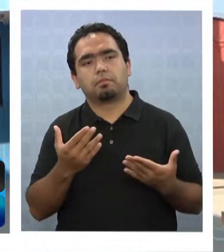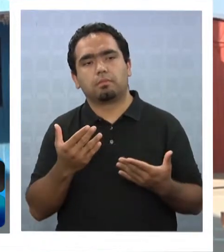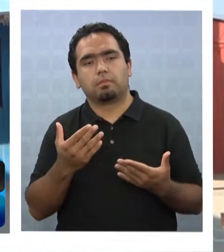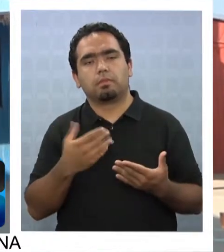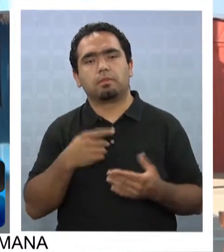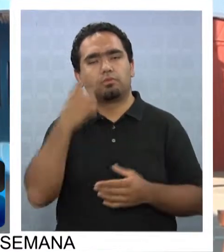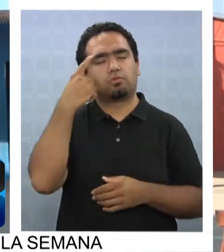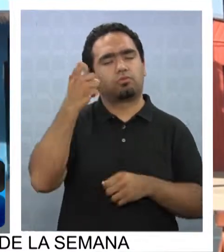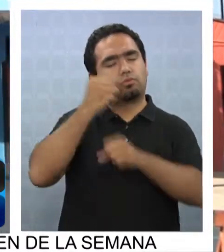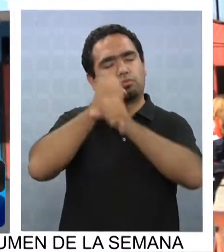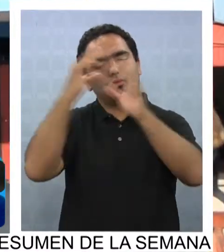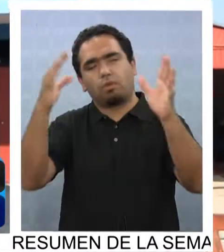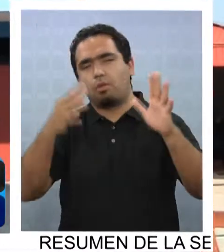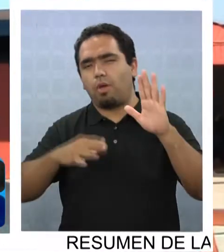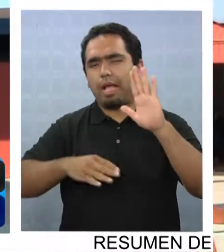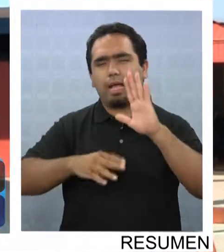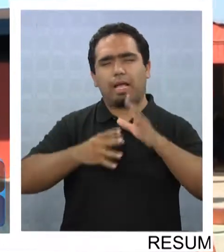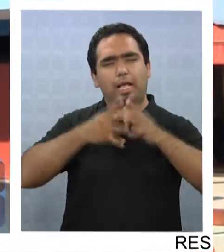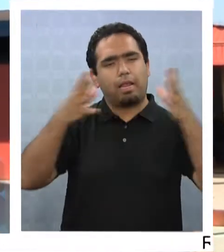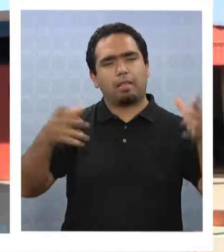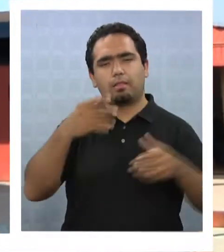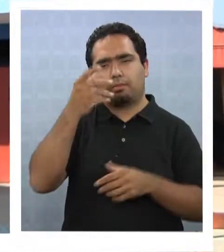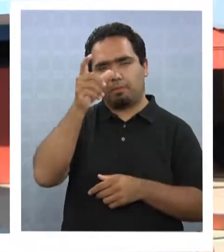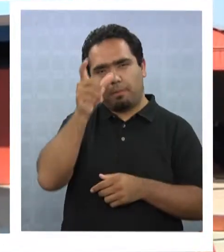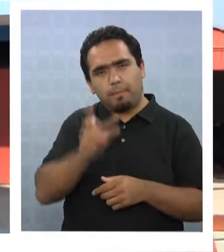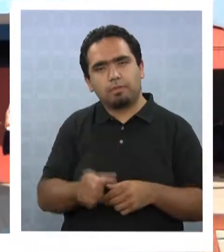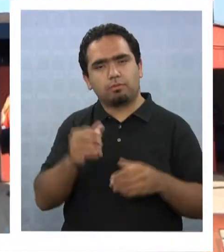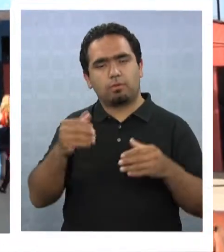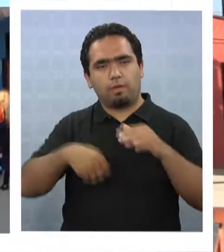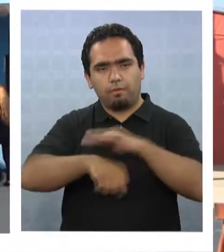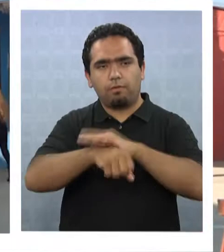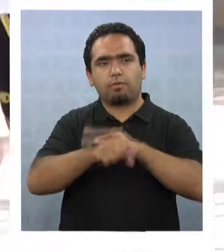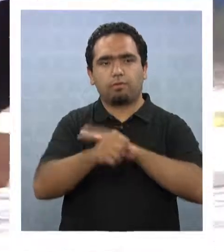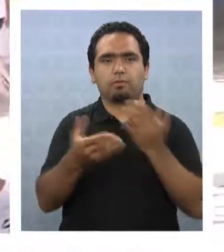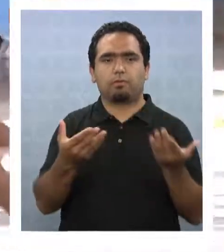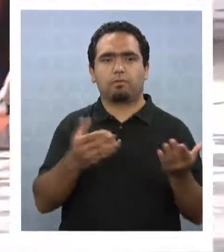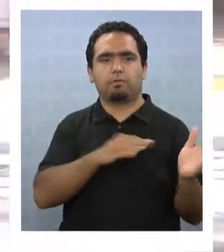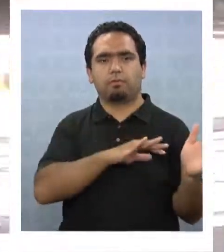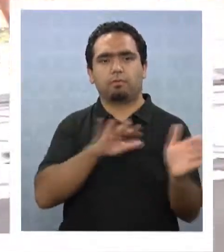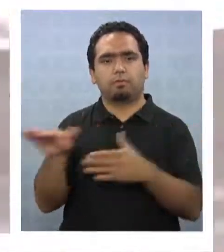Es el sueño más grande para un futbolista, jugar un Mundial por su selección.